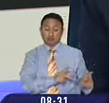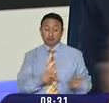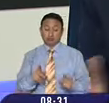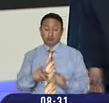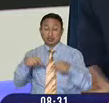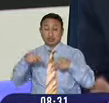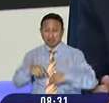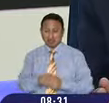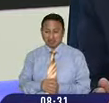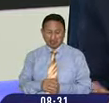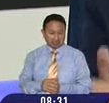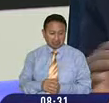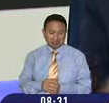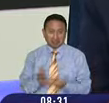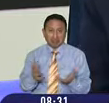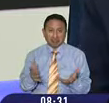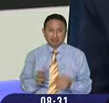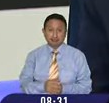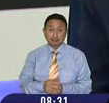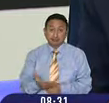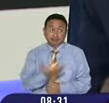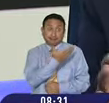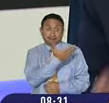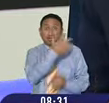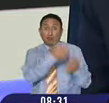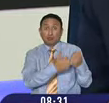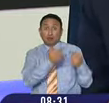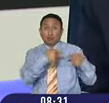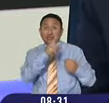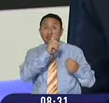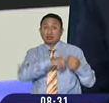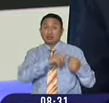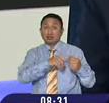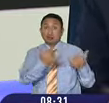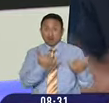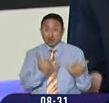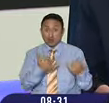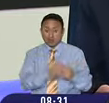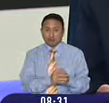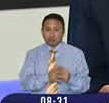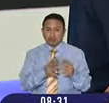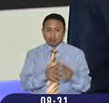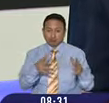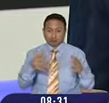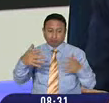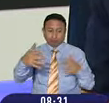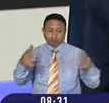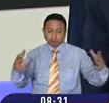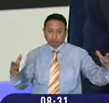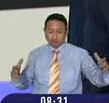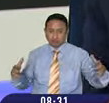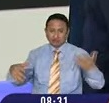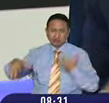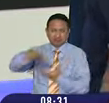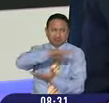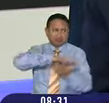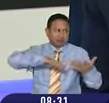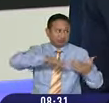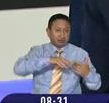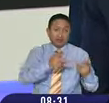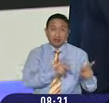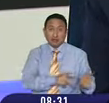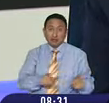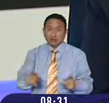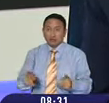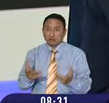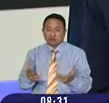ha abandonado totalmente. Y estos son los resultados de tener una ciudad que crece con un total desorden, que no hay una